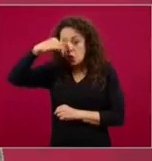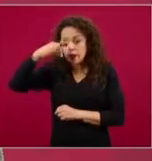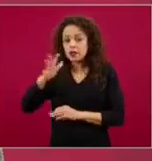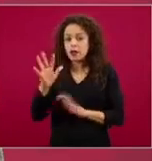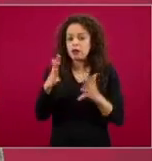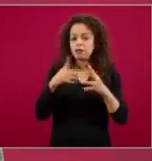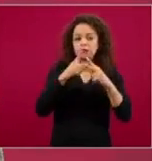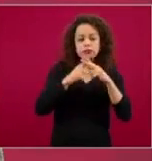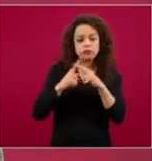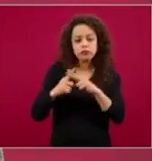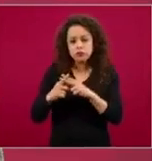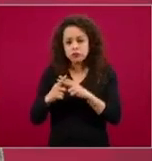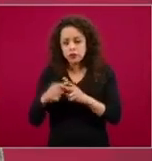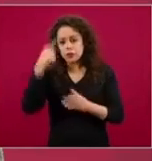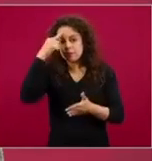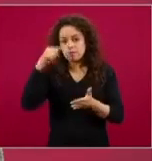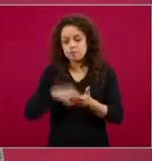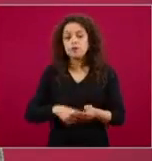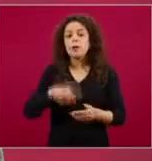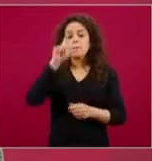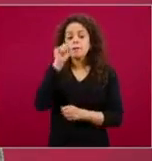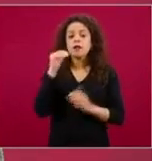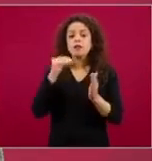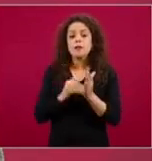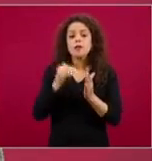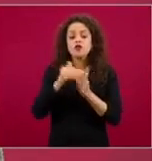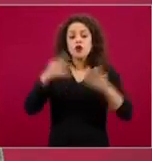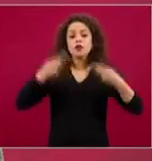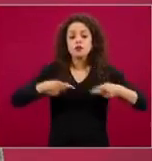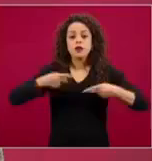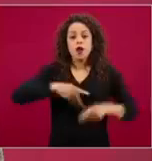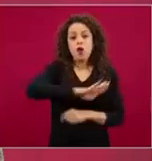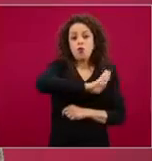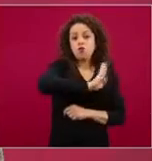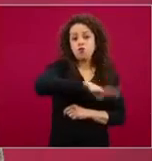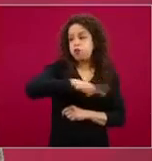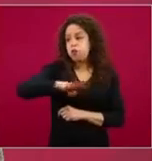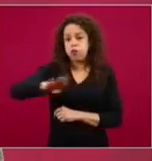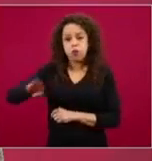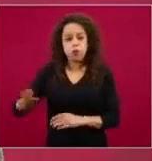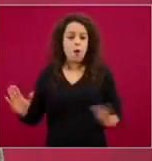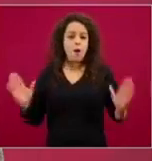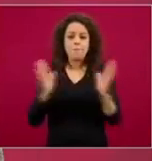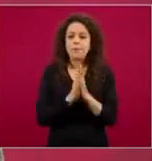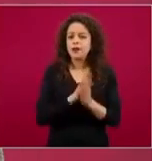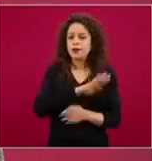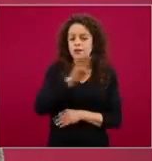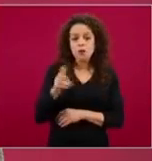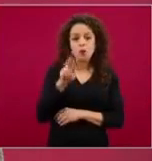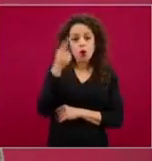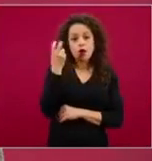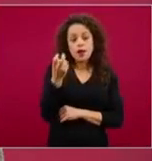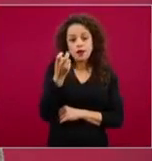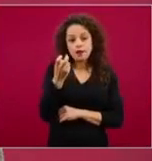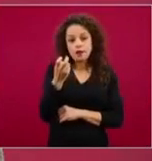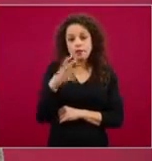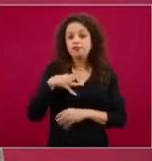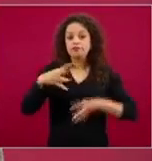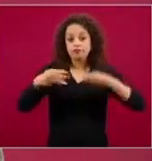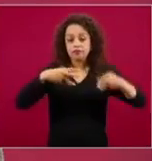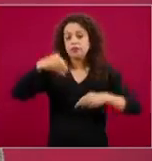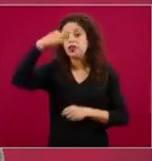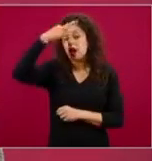fallecieron 20 millones de personas. En 1928, consecuencia de la pandemia de influenza,